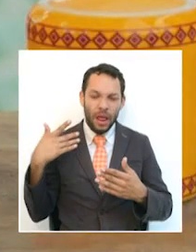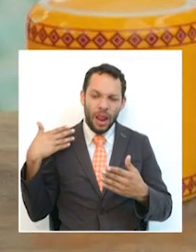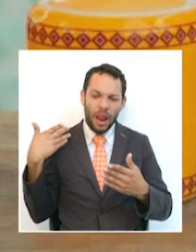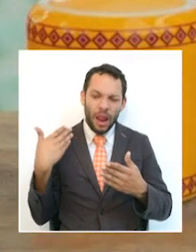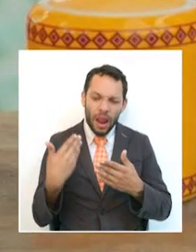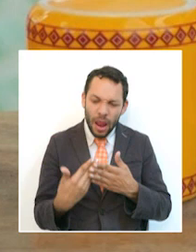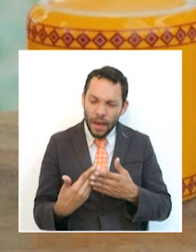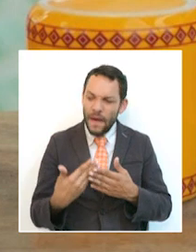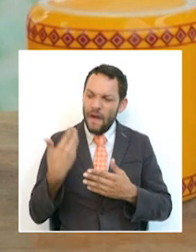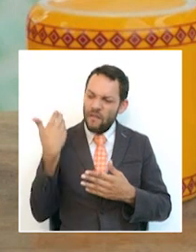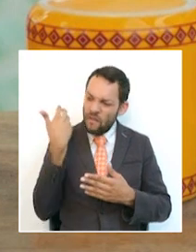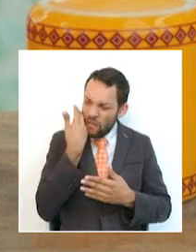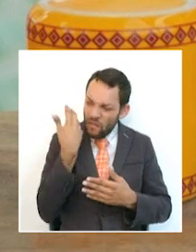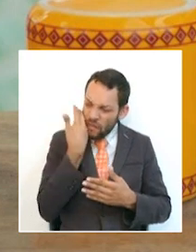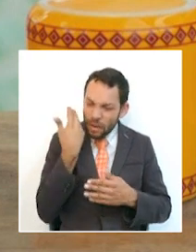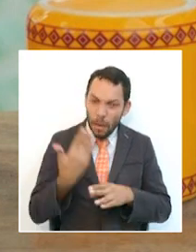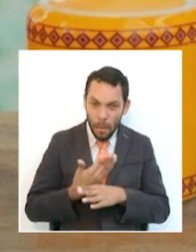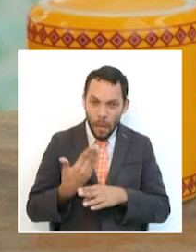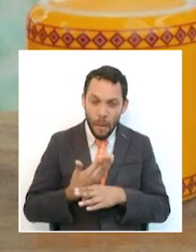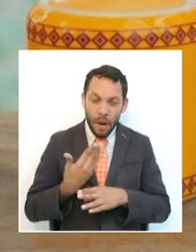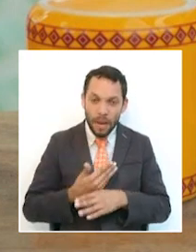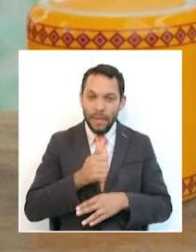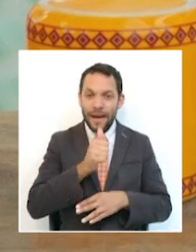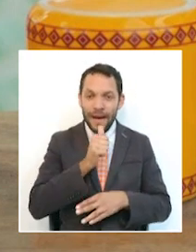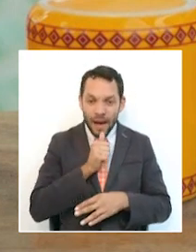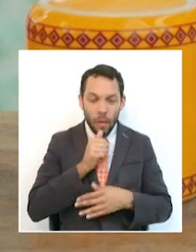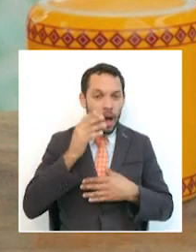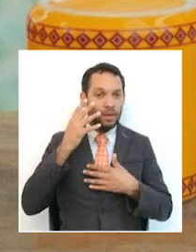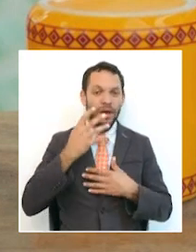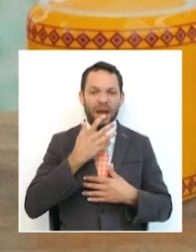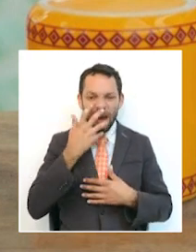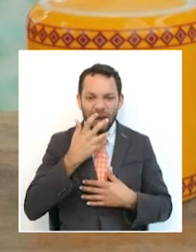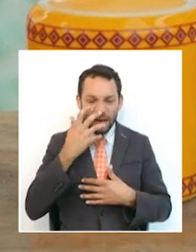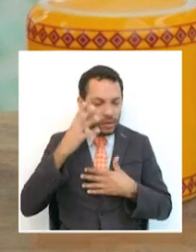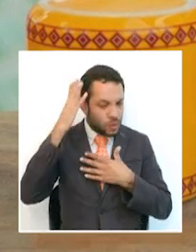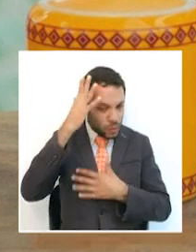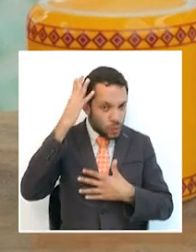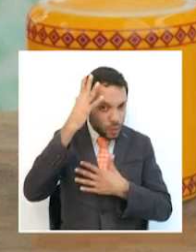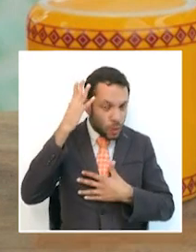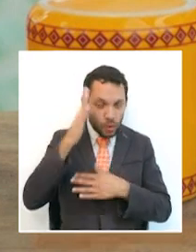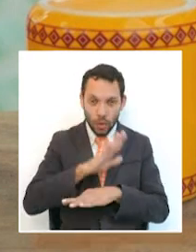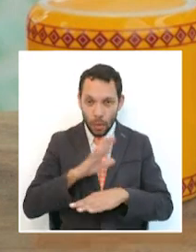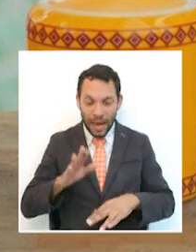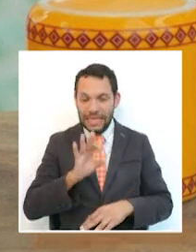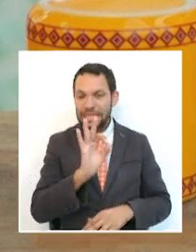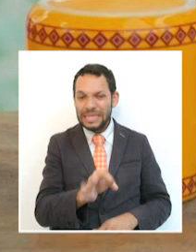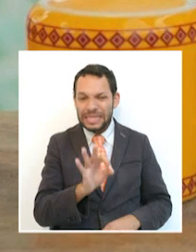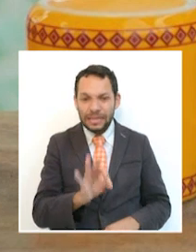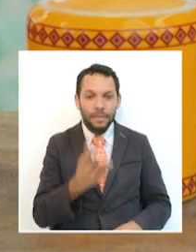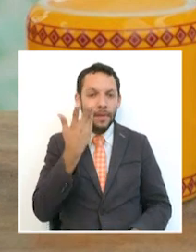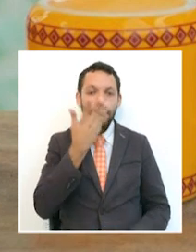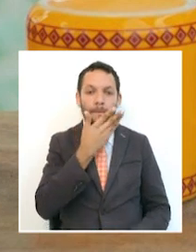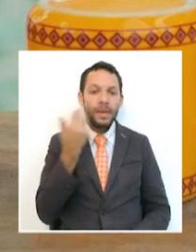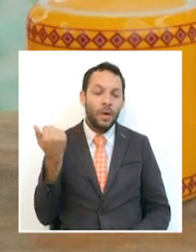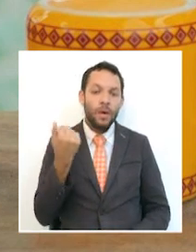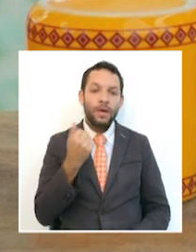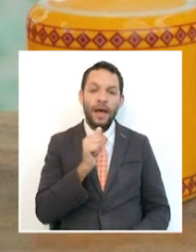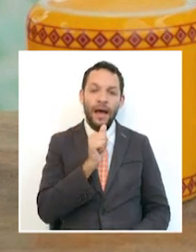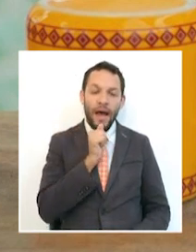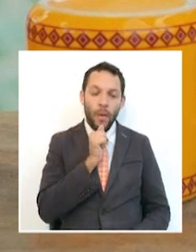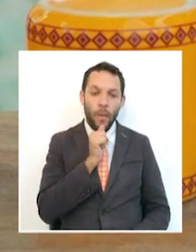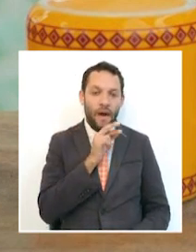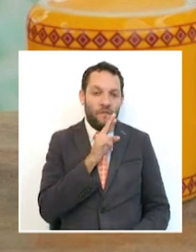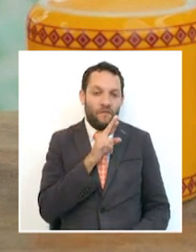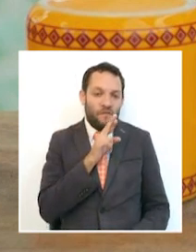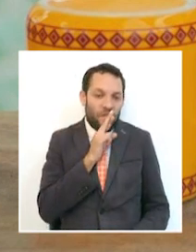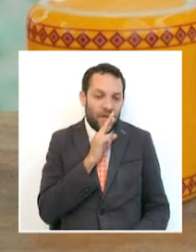muy agresivo lógicamente esos tres días normal los primeros tres días del resto agua tibia tirando a fría y